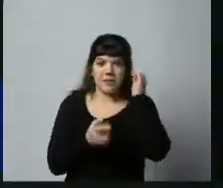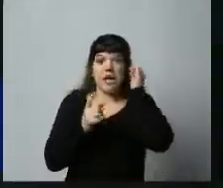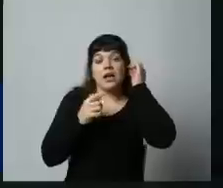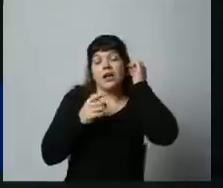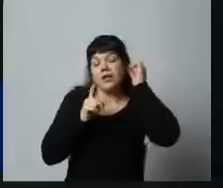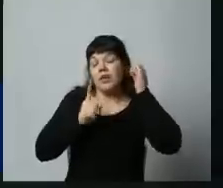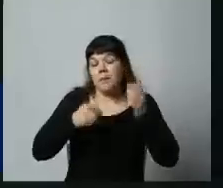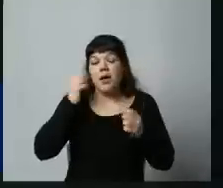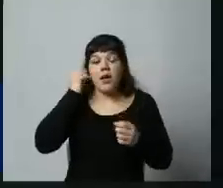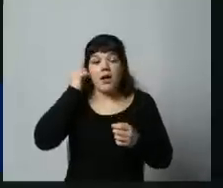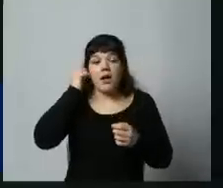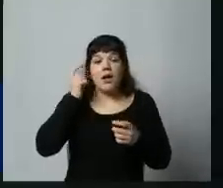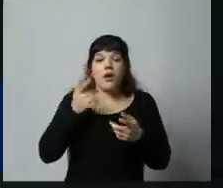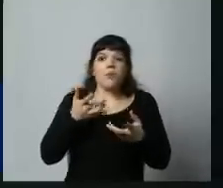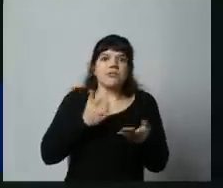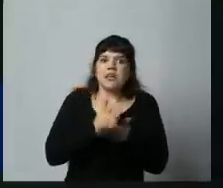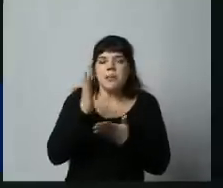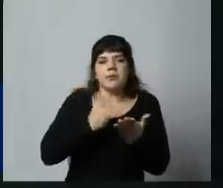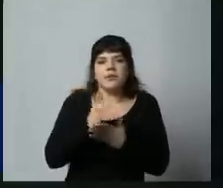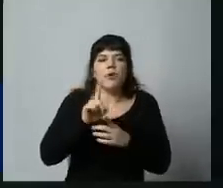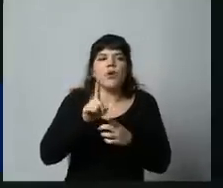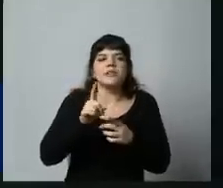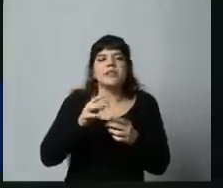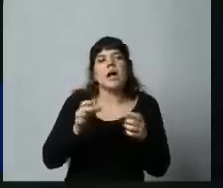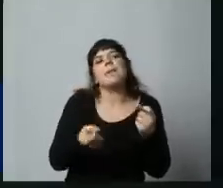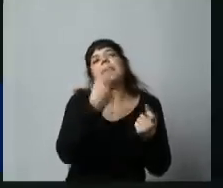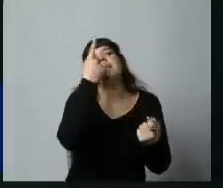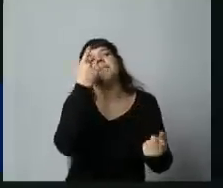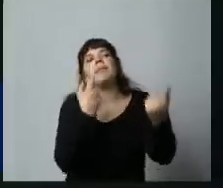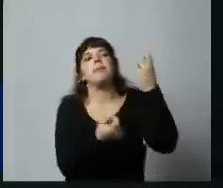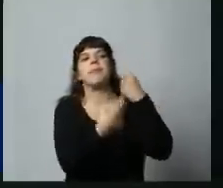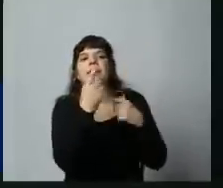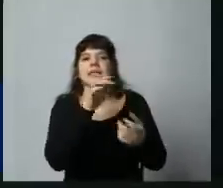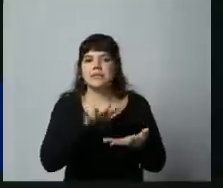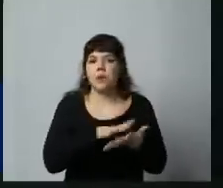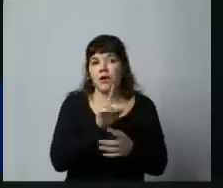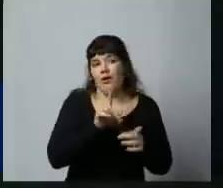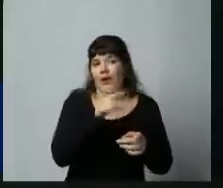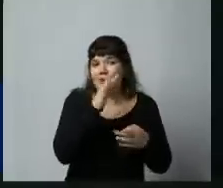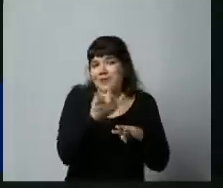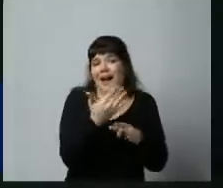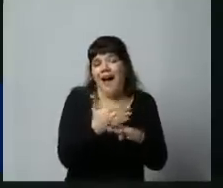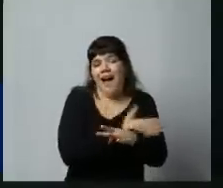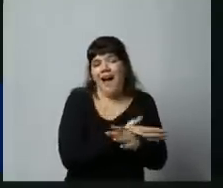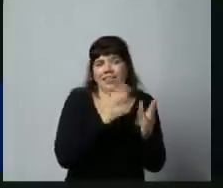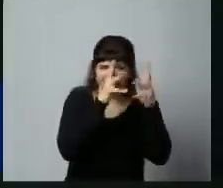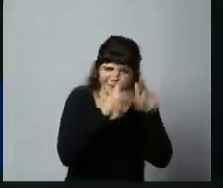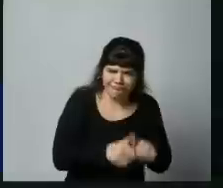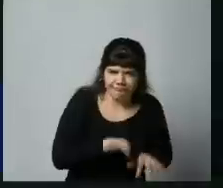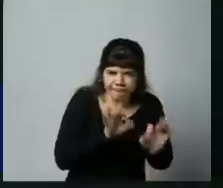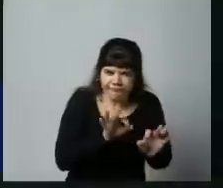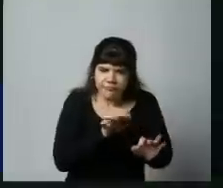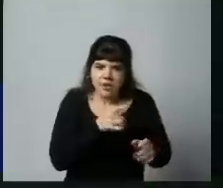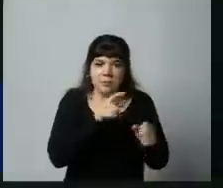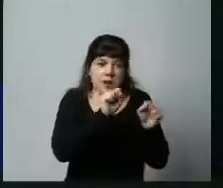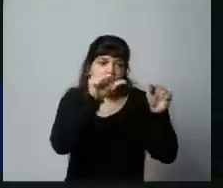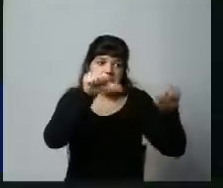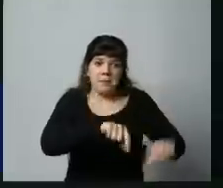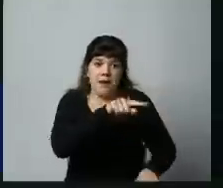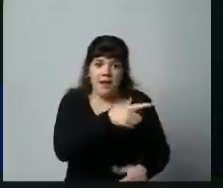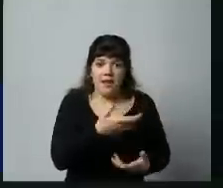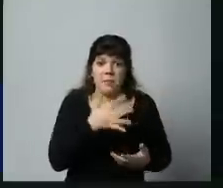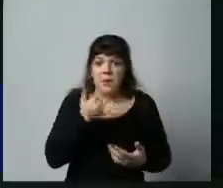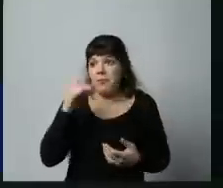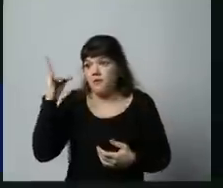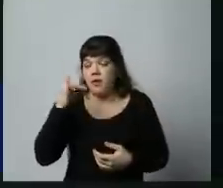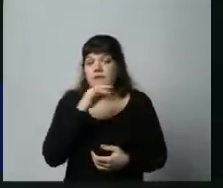en la región nunca son episodios aislados hay estrategias definidas ya hemos hablado de lowfer de cómo se repiten ciertos parámetros el caso